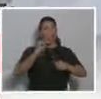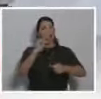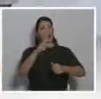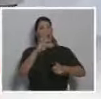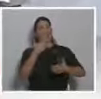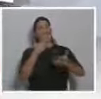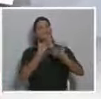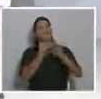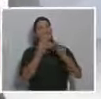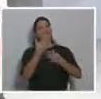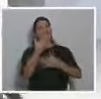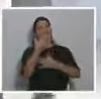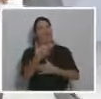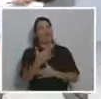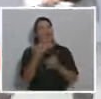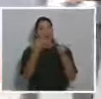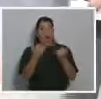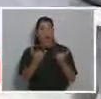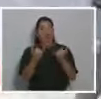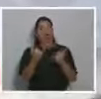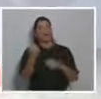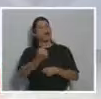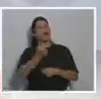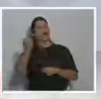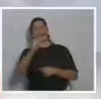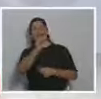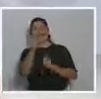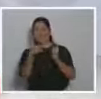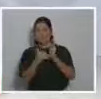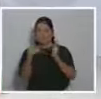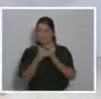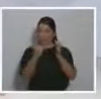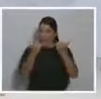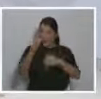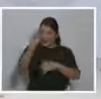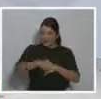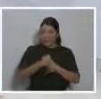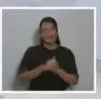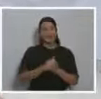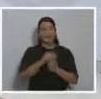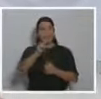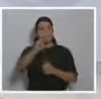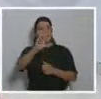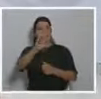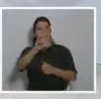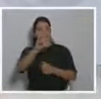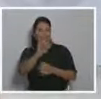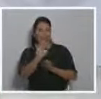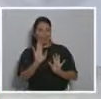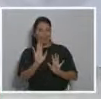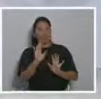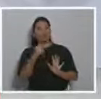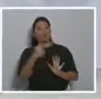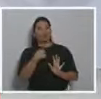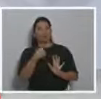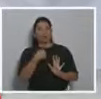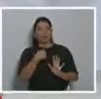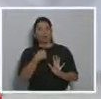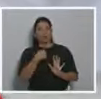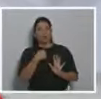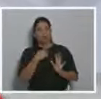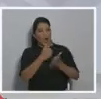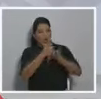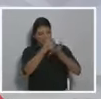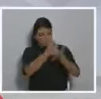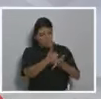bueno, muchísimas gracias. Vamos a ir por esos 10 millones. Ahora sí. Meli, te voy a llevar la rueda hasta su punto para que